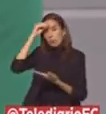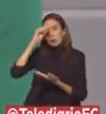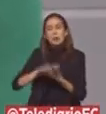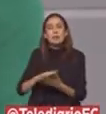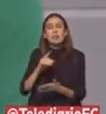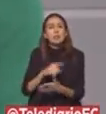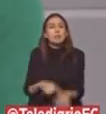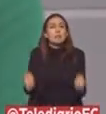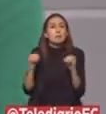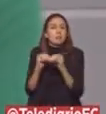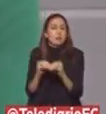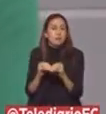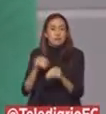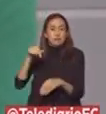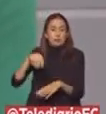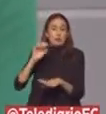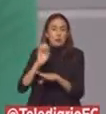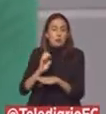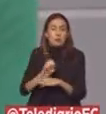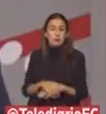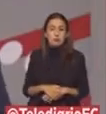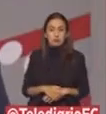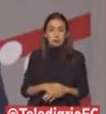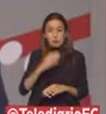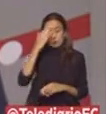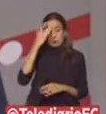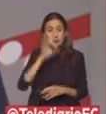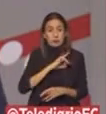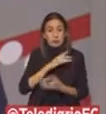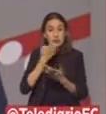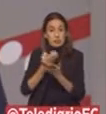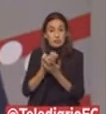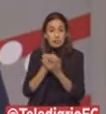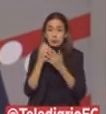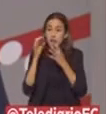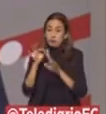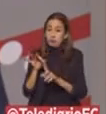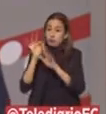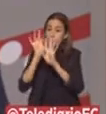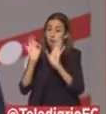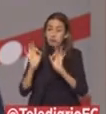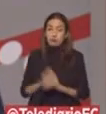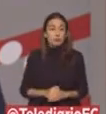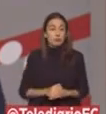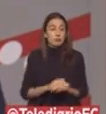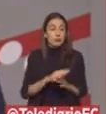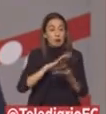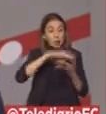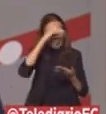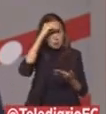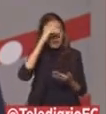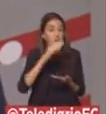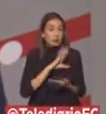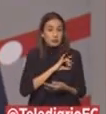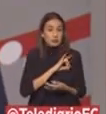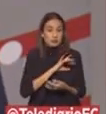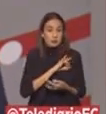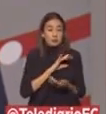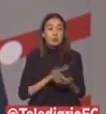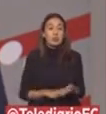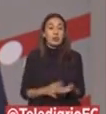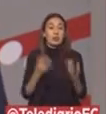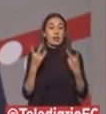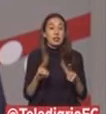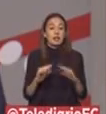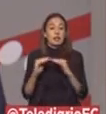de la economía latinoamericana pero creo que hay aprendizajes mutuos allí no es decir el ecuador puede aprender de chile